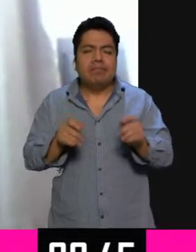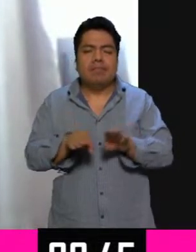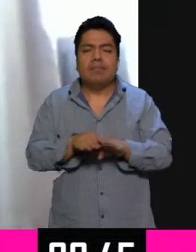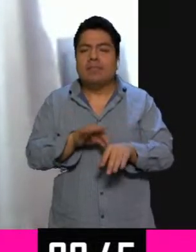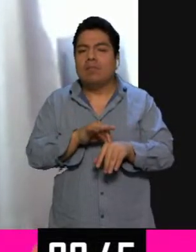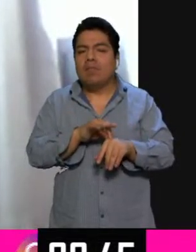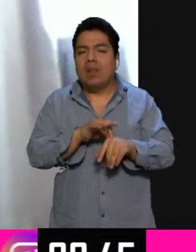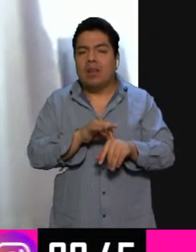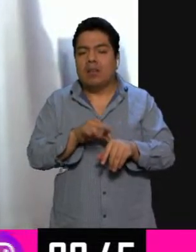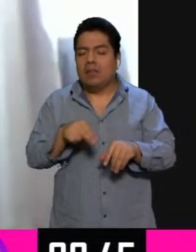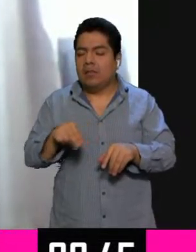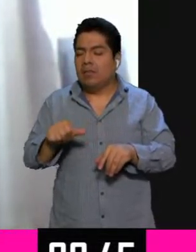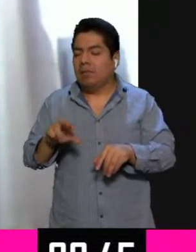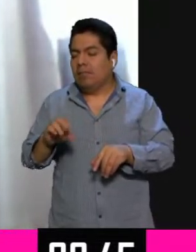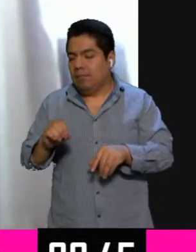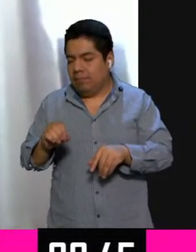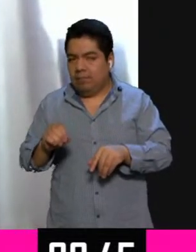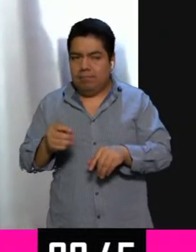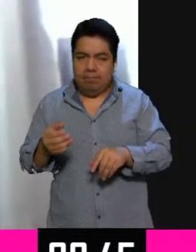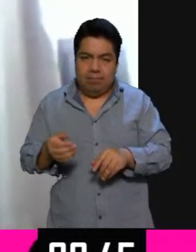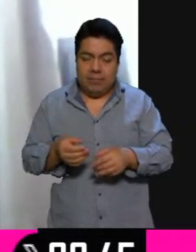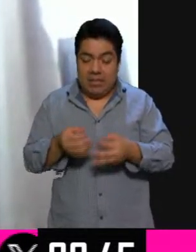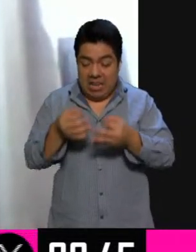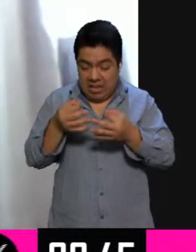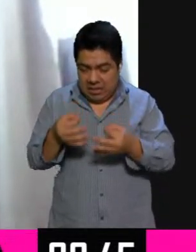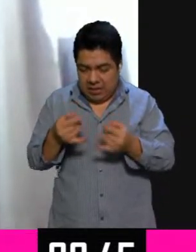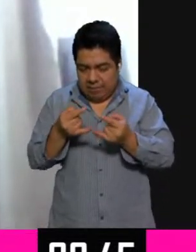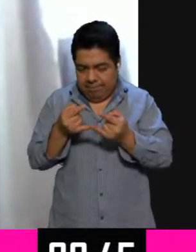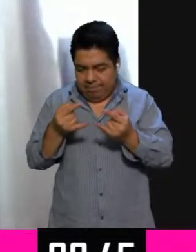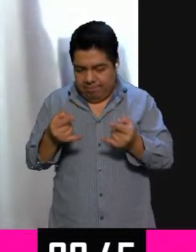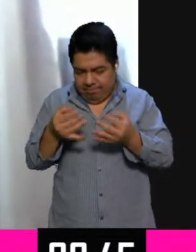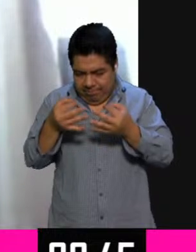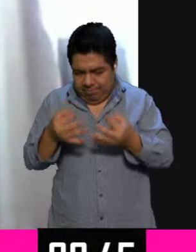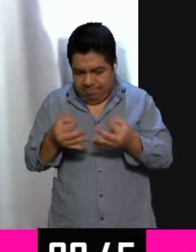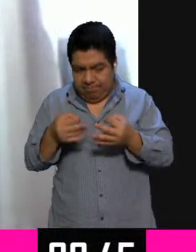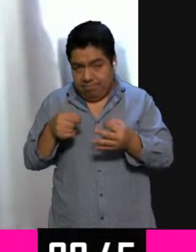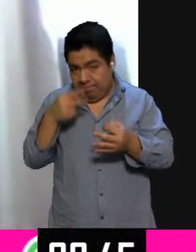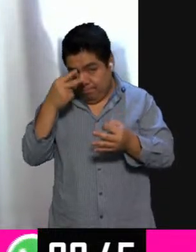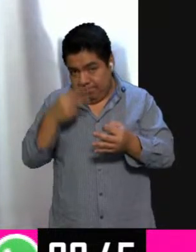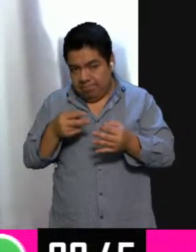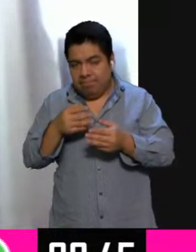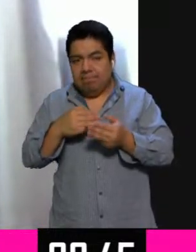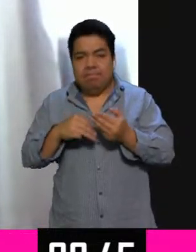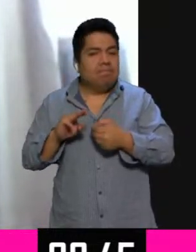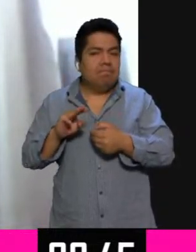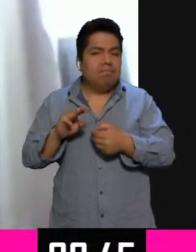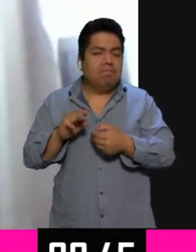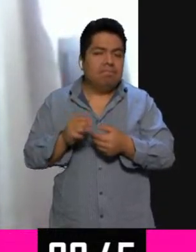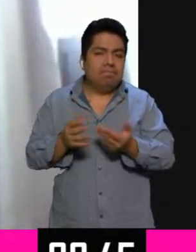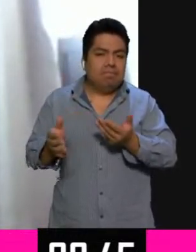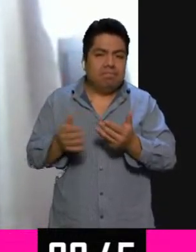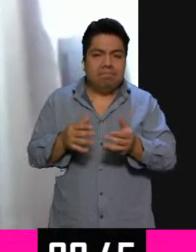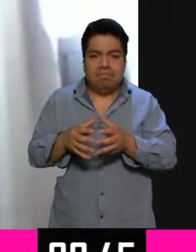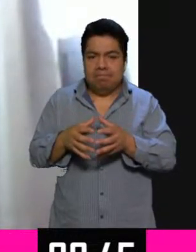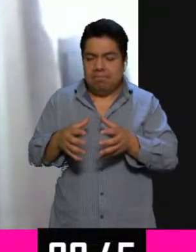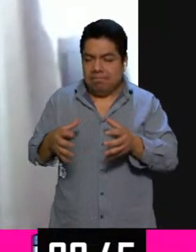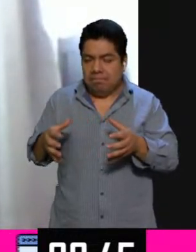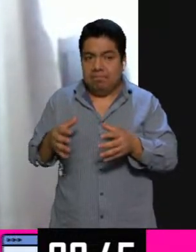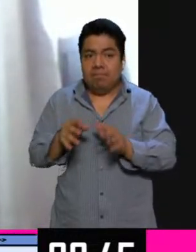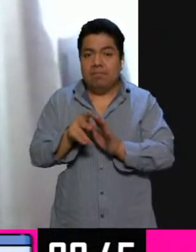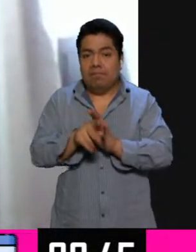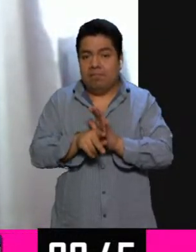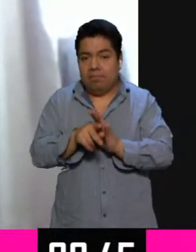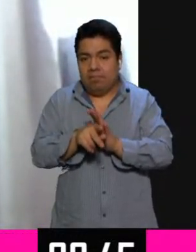realidad del narcotráfico. La historia oficial del narcotráfico en México y en el mundo es una gran película